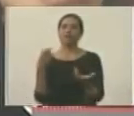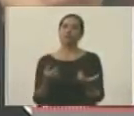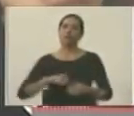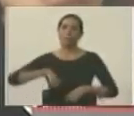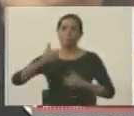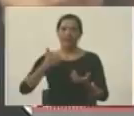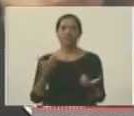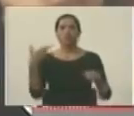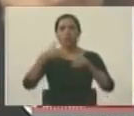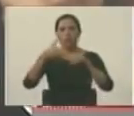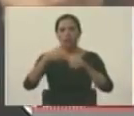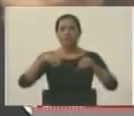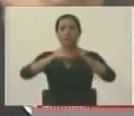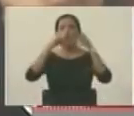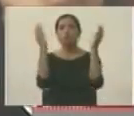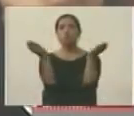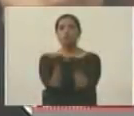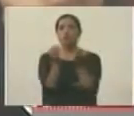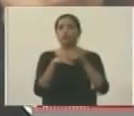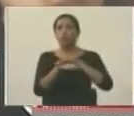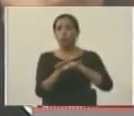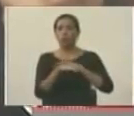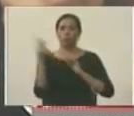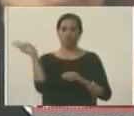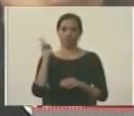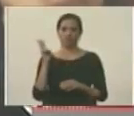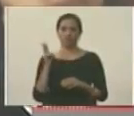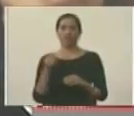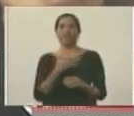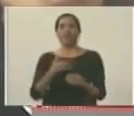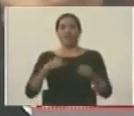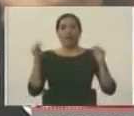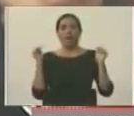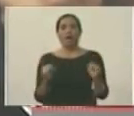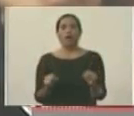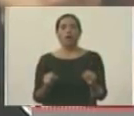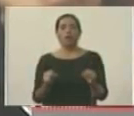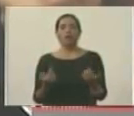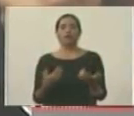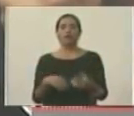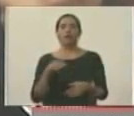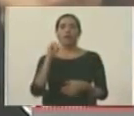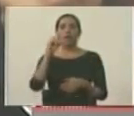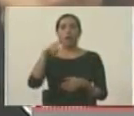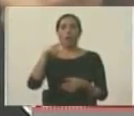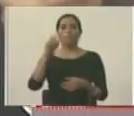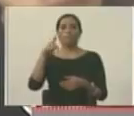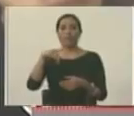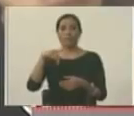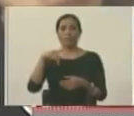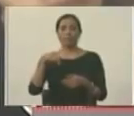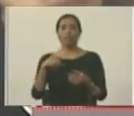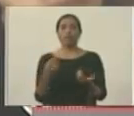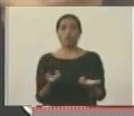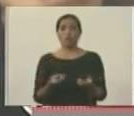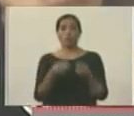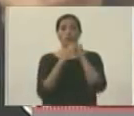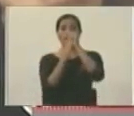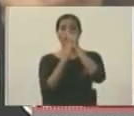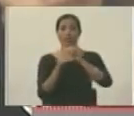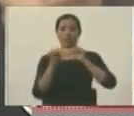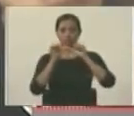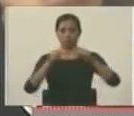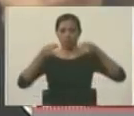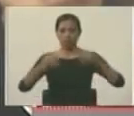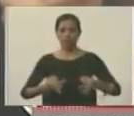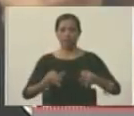reserva petrolera del mundo como es Venezuela, quien en este momento preside la OPEP con un liderazgo firme en los países